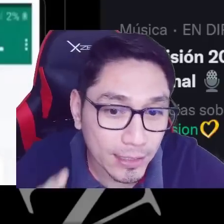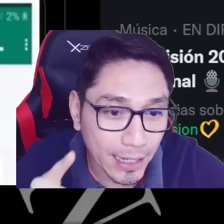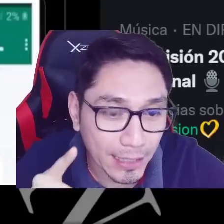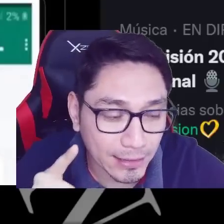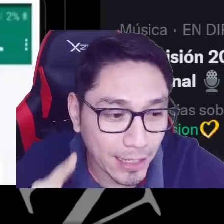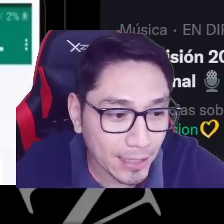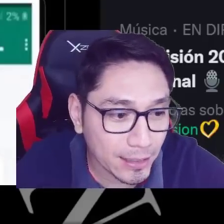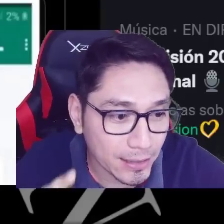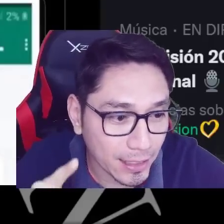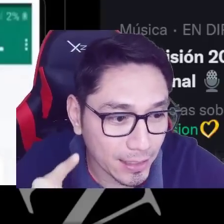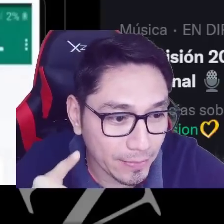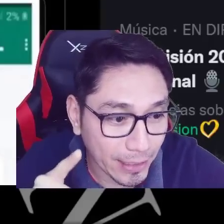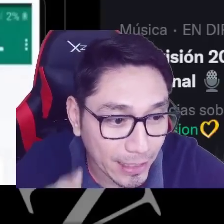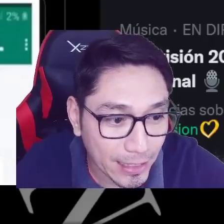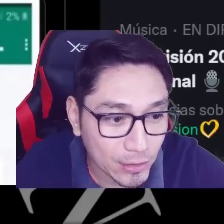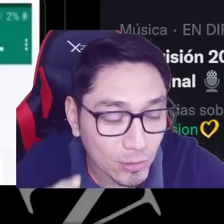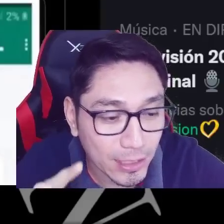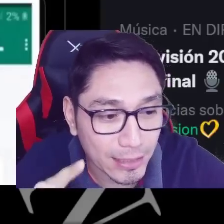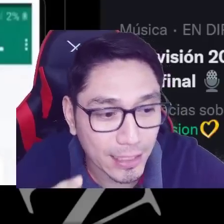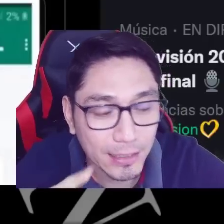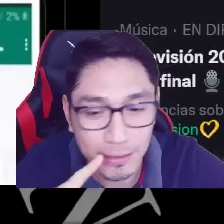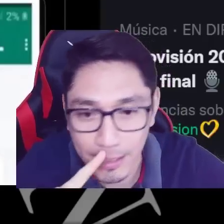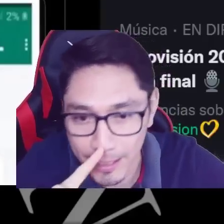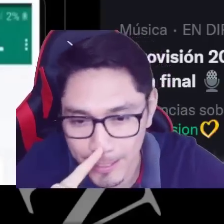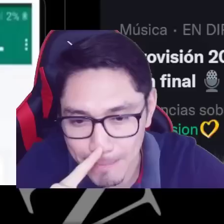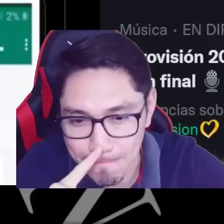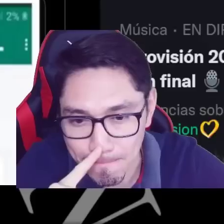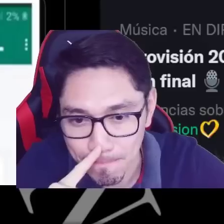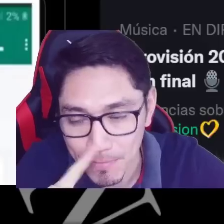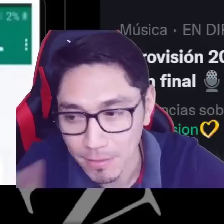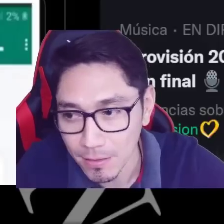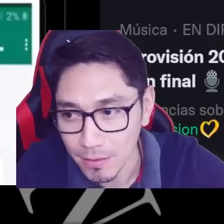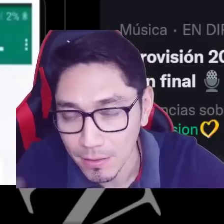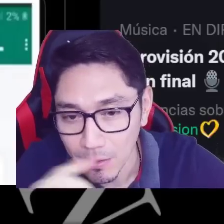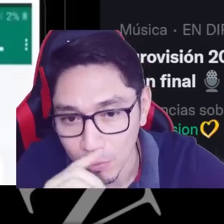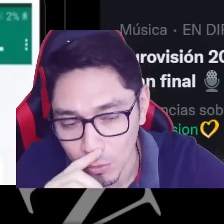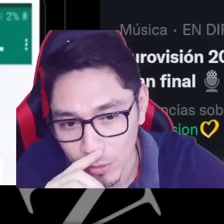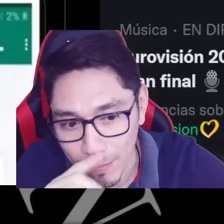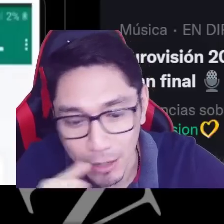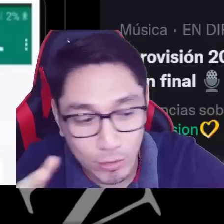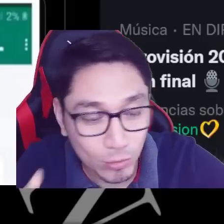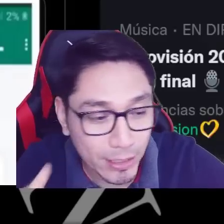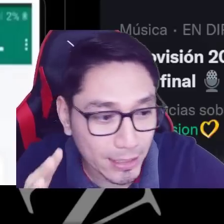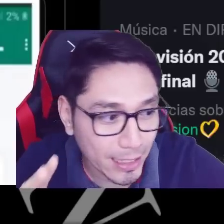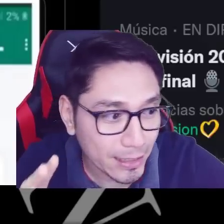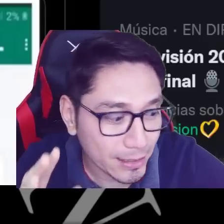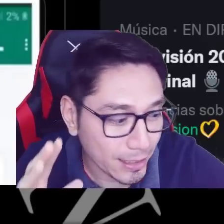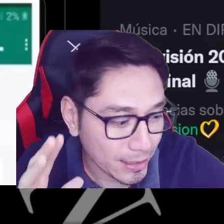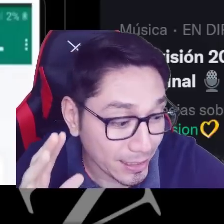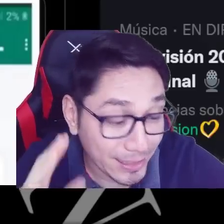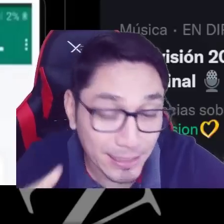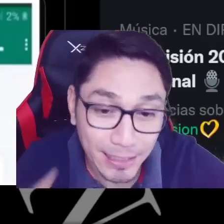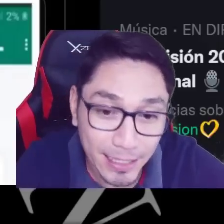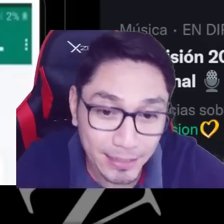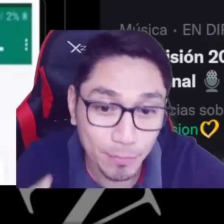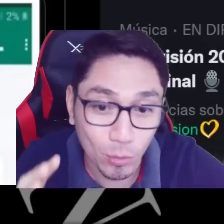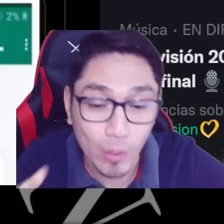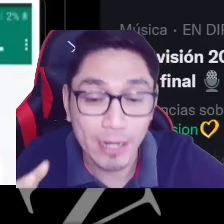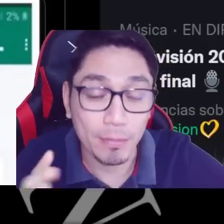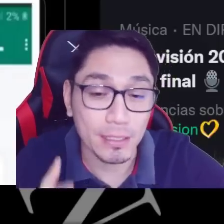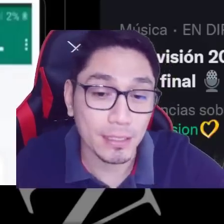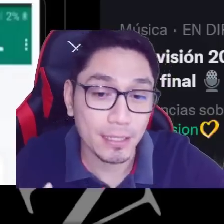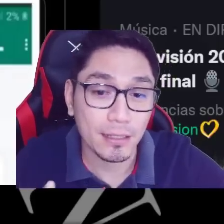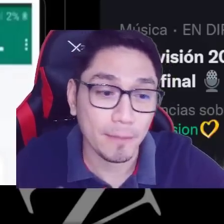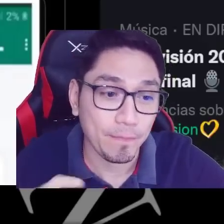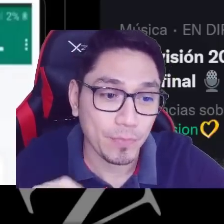una de las grandes verdades y una de las grandes como como llamarlo es una de las grandes necesidades de por